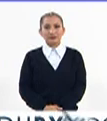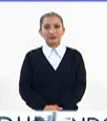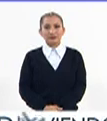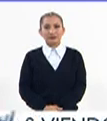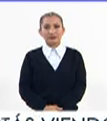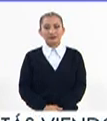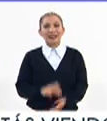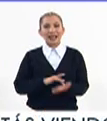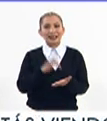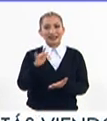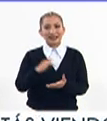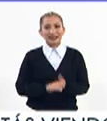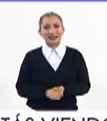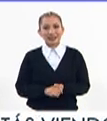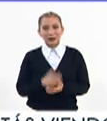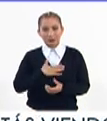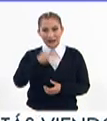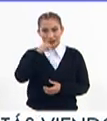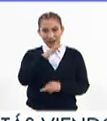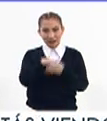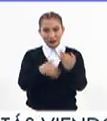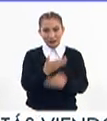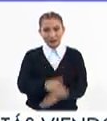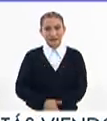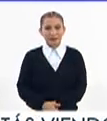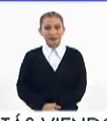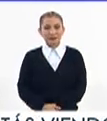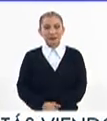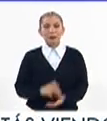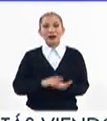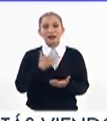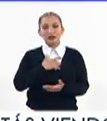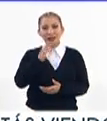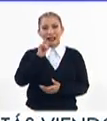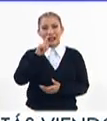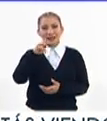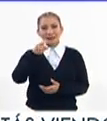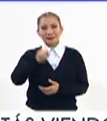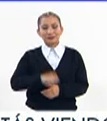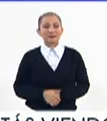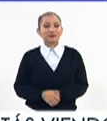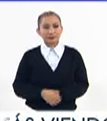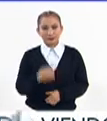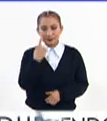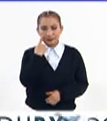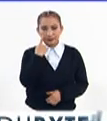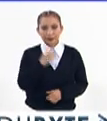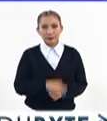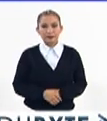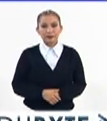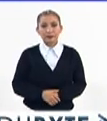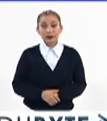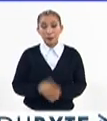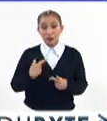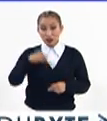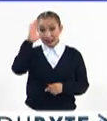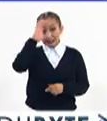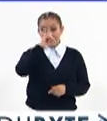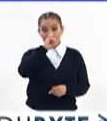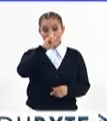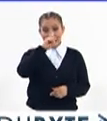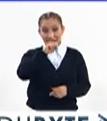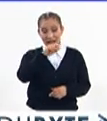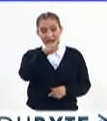Gracias y buena noche a todos. Buenas noches. Gracias, Elis. Mire, científicos del